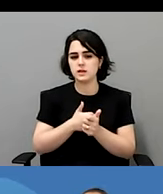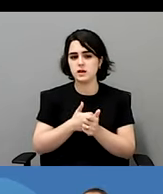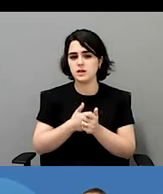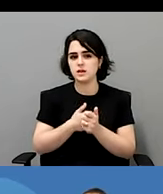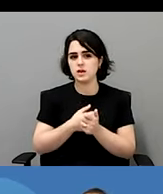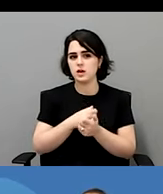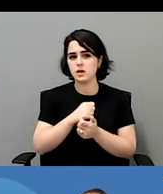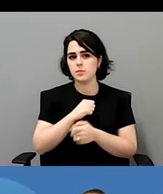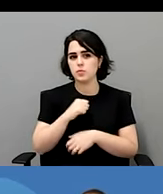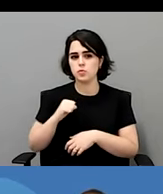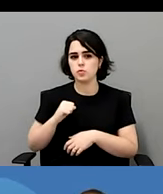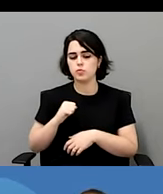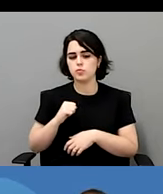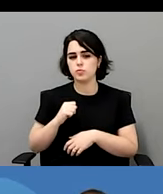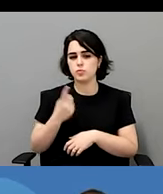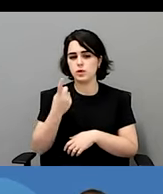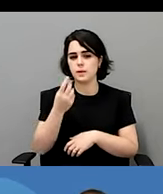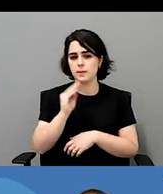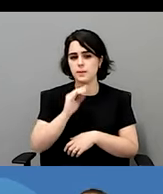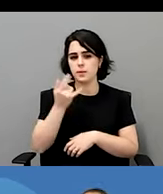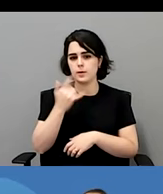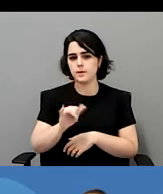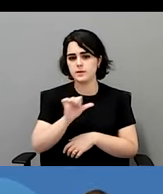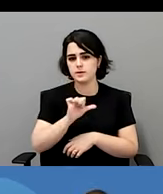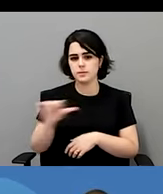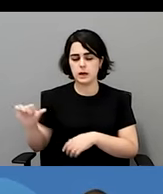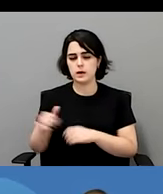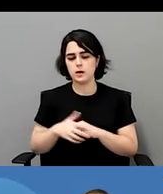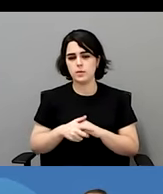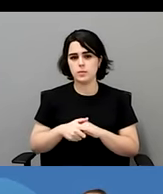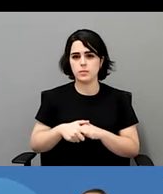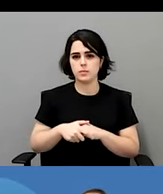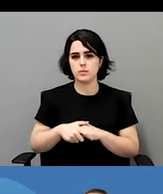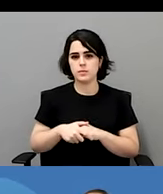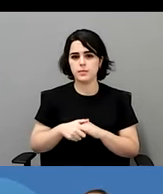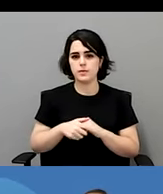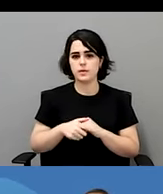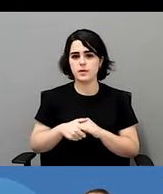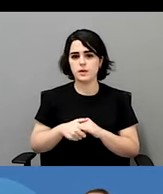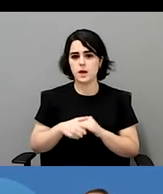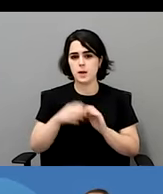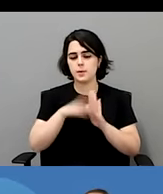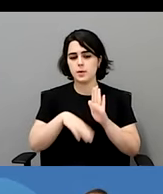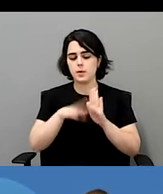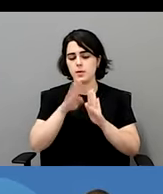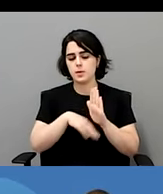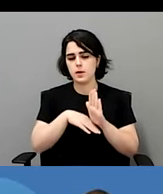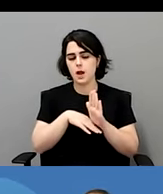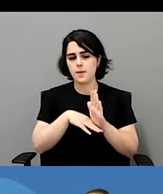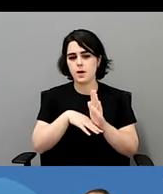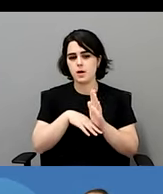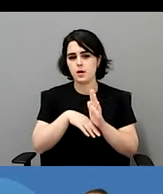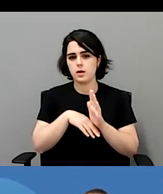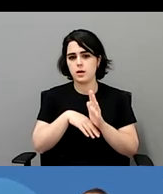la semana. Al pertenecer al programa de respiro